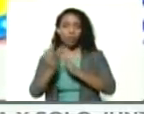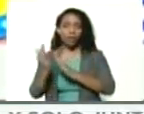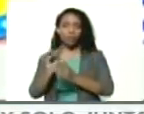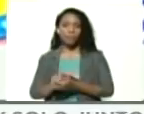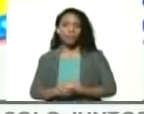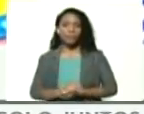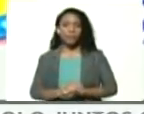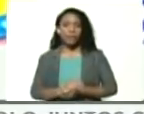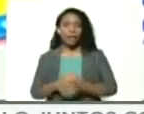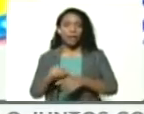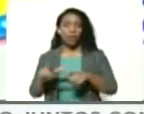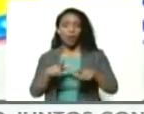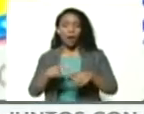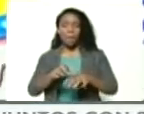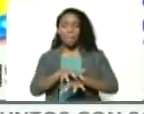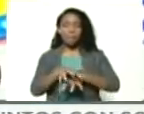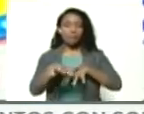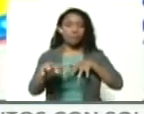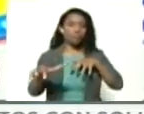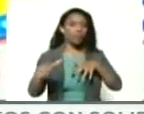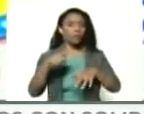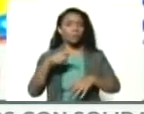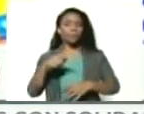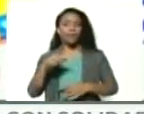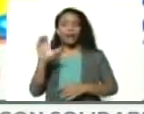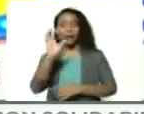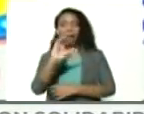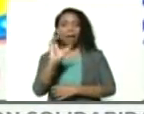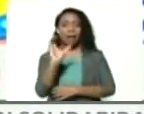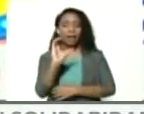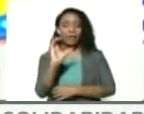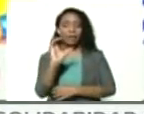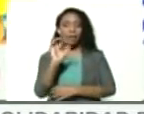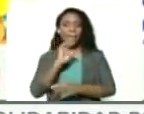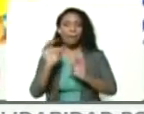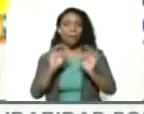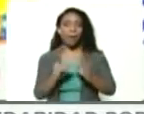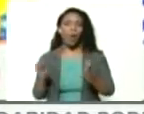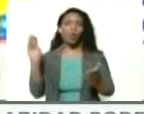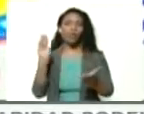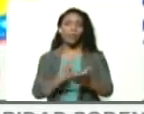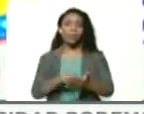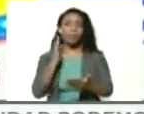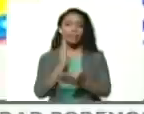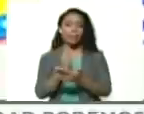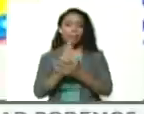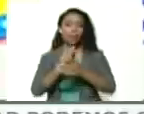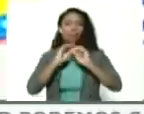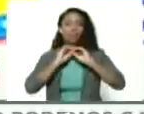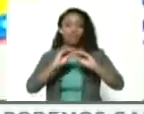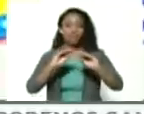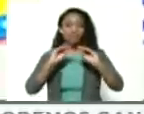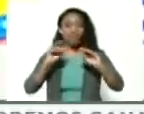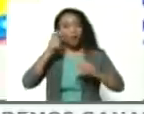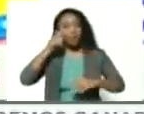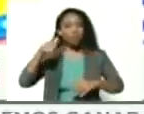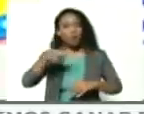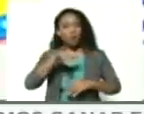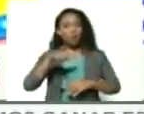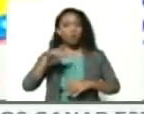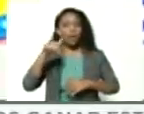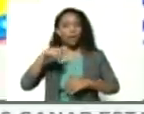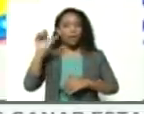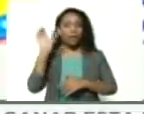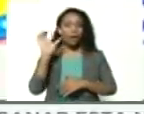La entidad que tiene mayor número de casos es el Distrito Capital, Caracas. Nuevamente, siempre hacemos un llamado a la población de la